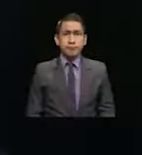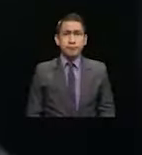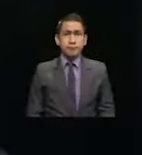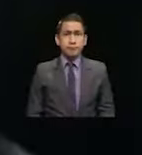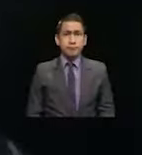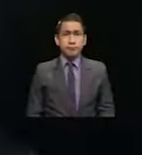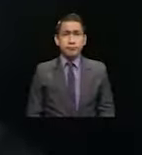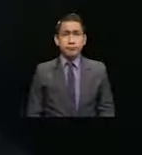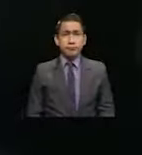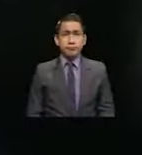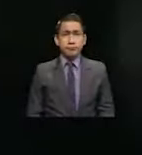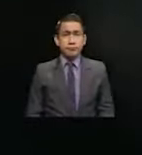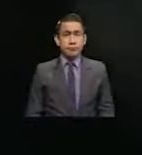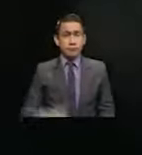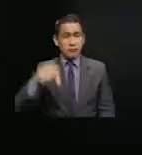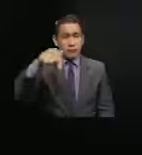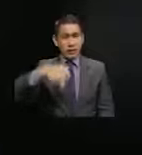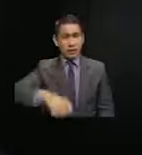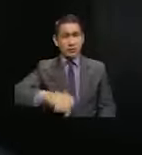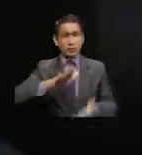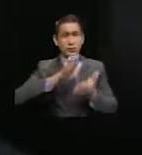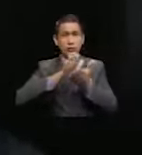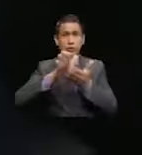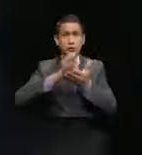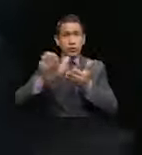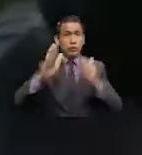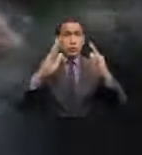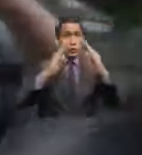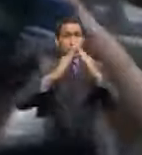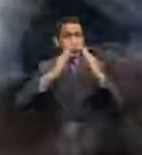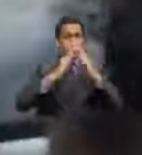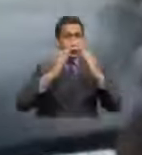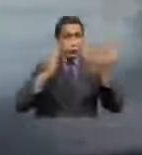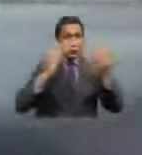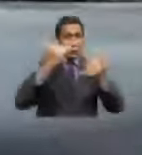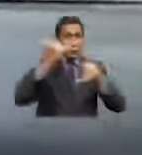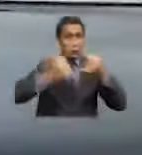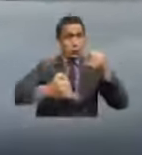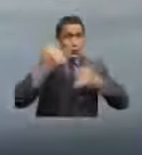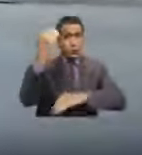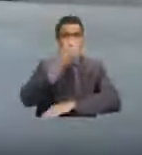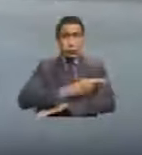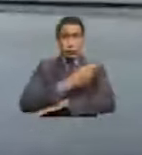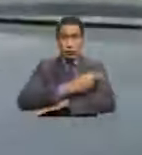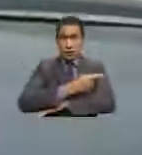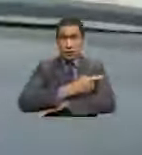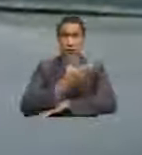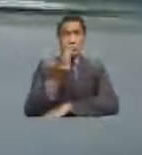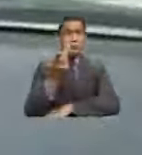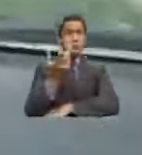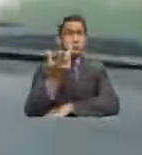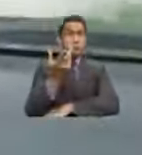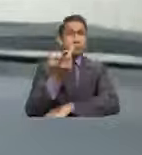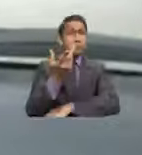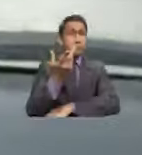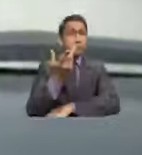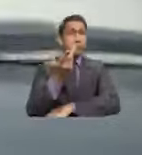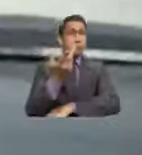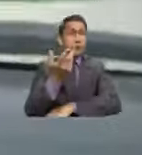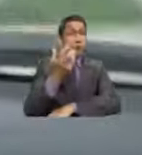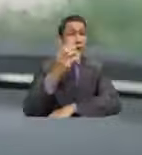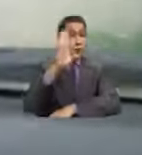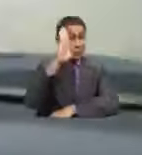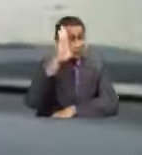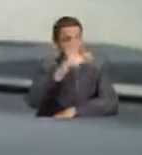Nos encontramos aquí en Socio Vivienda, que ha dado mucho que hablar en los últimos días. Recordemos, fue tomado nuevamente por la autoridad, en este